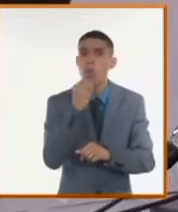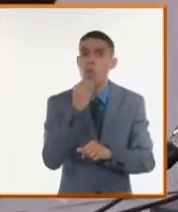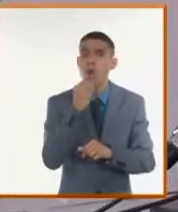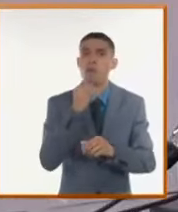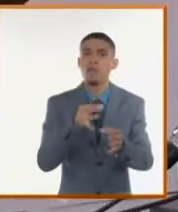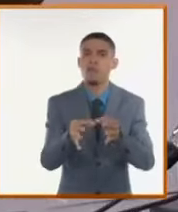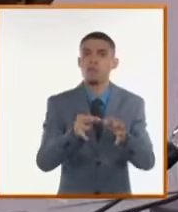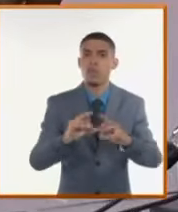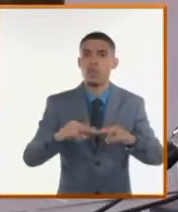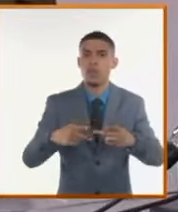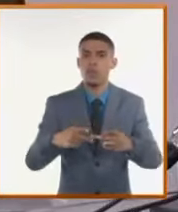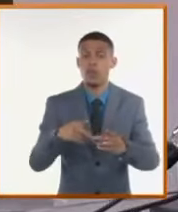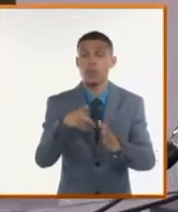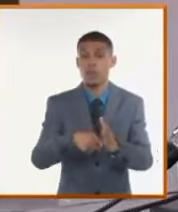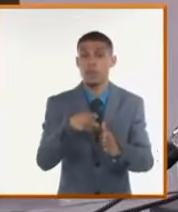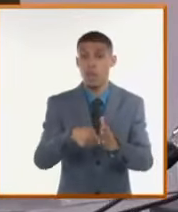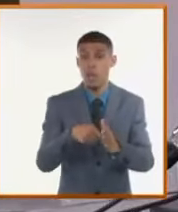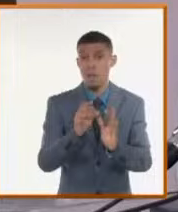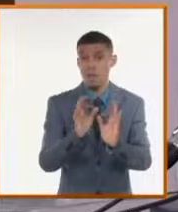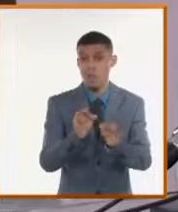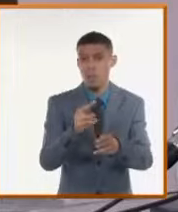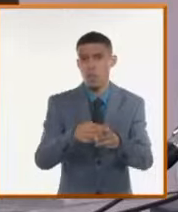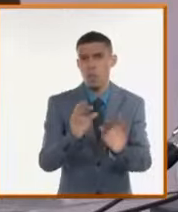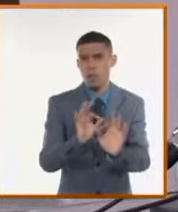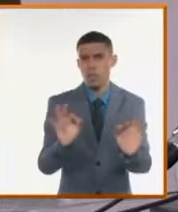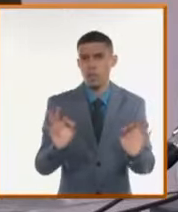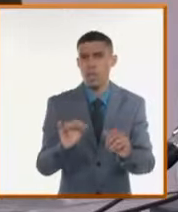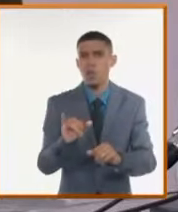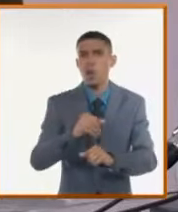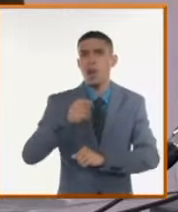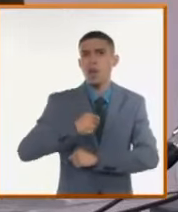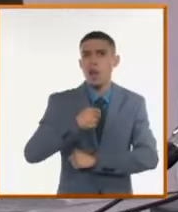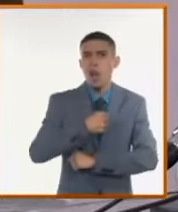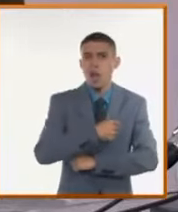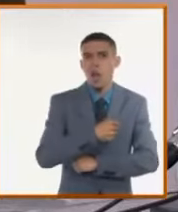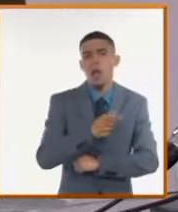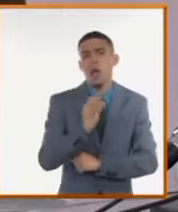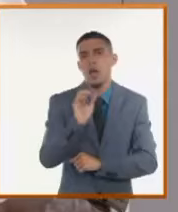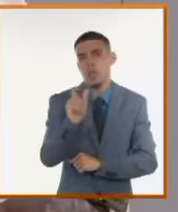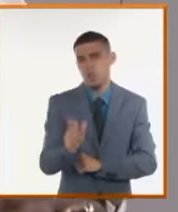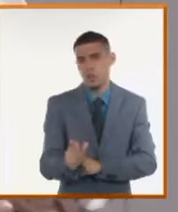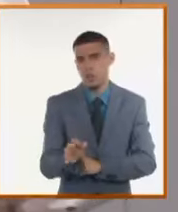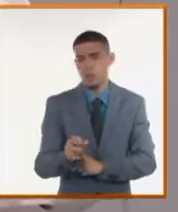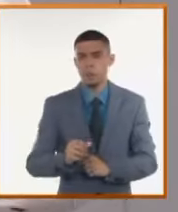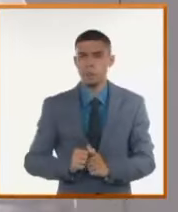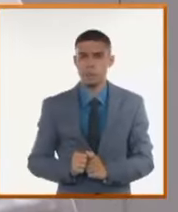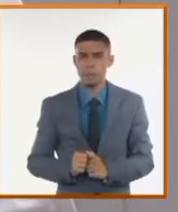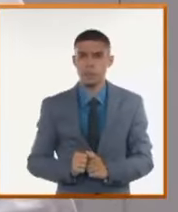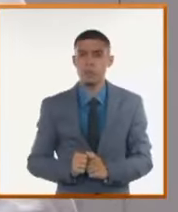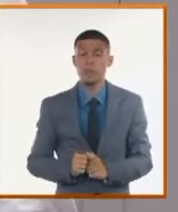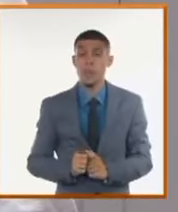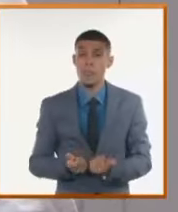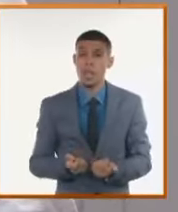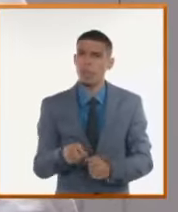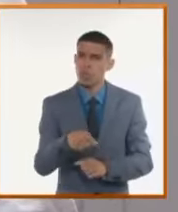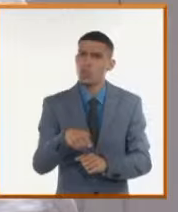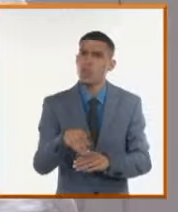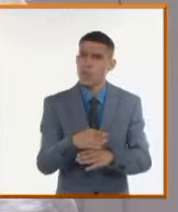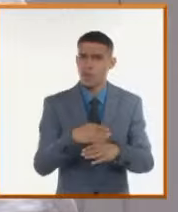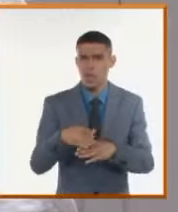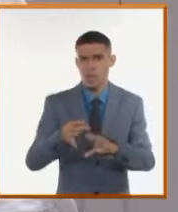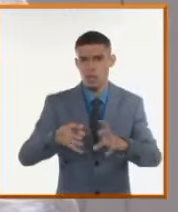el el tren Expreso para las transportaciones de las carga de las de las personas sí esto esto tiene varias aristas por